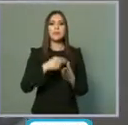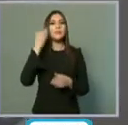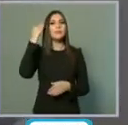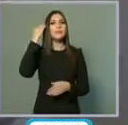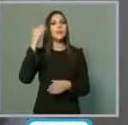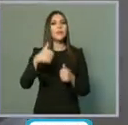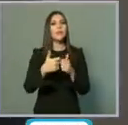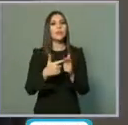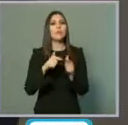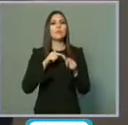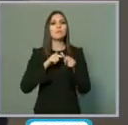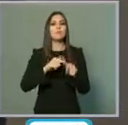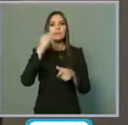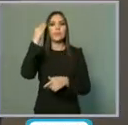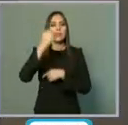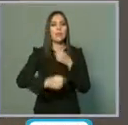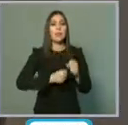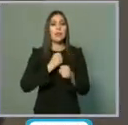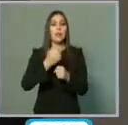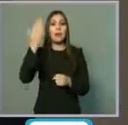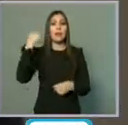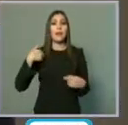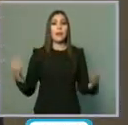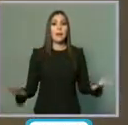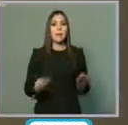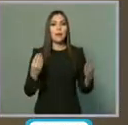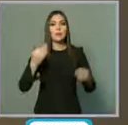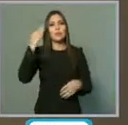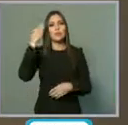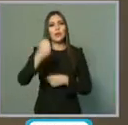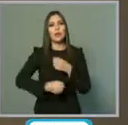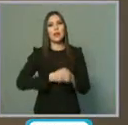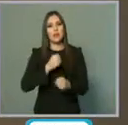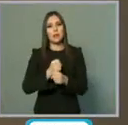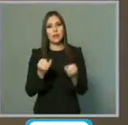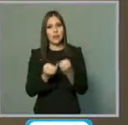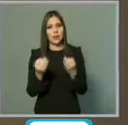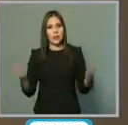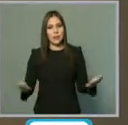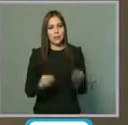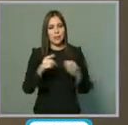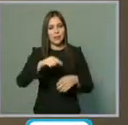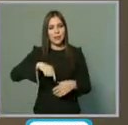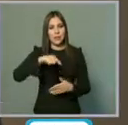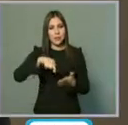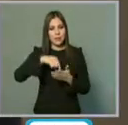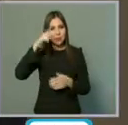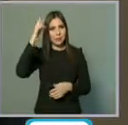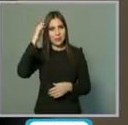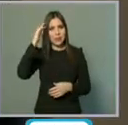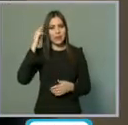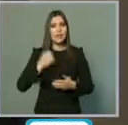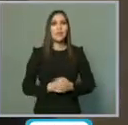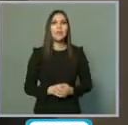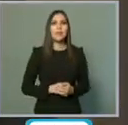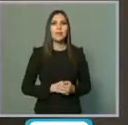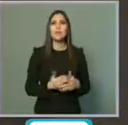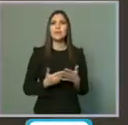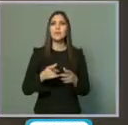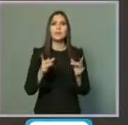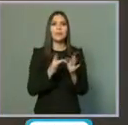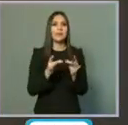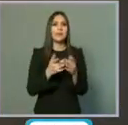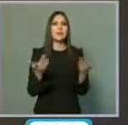años. Yo cuando fui bailarina, bailé muchos años también en Bellas Artes. No es imponente, platícanos Ah, tu sí. experiencia, porque